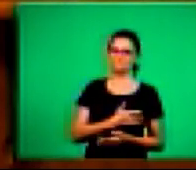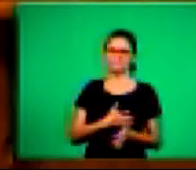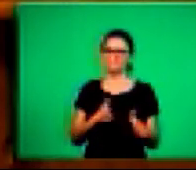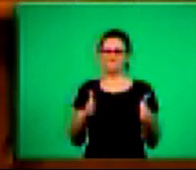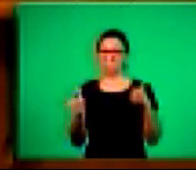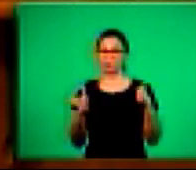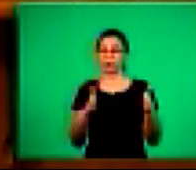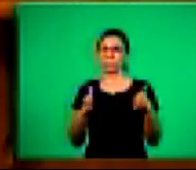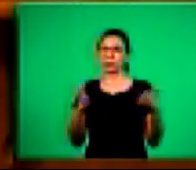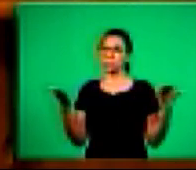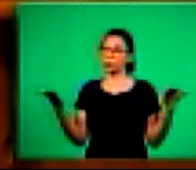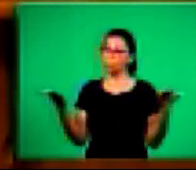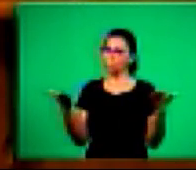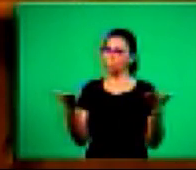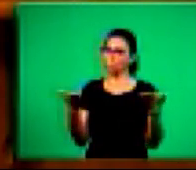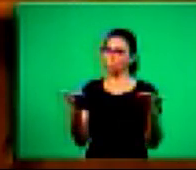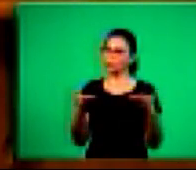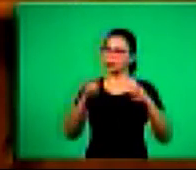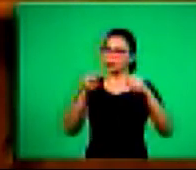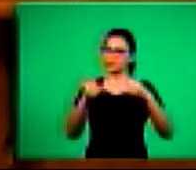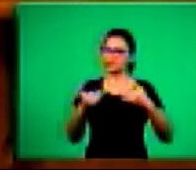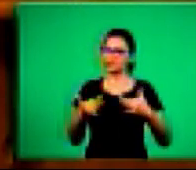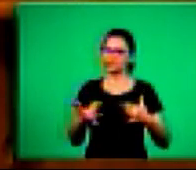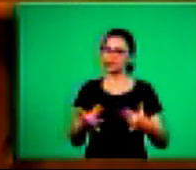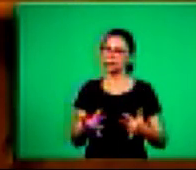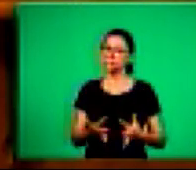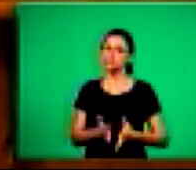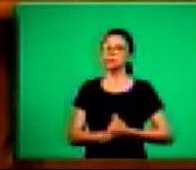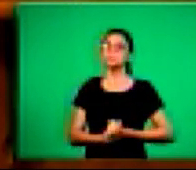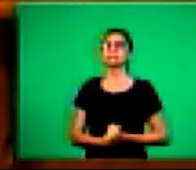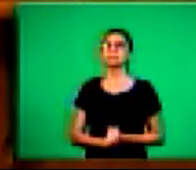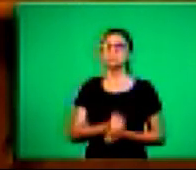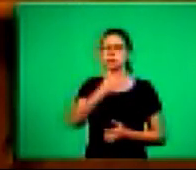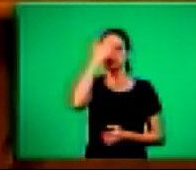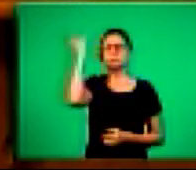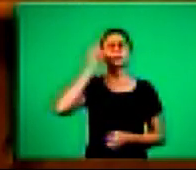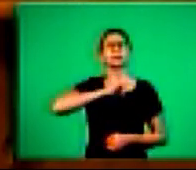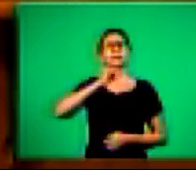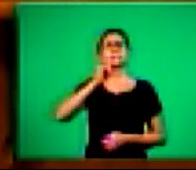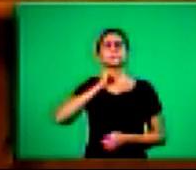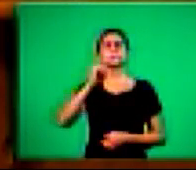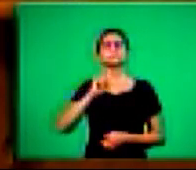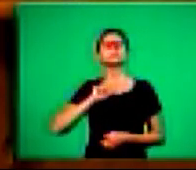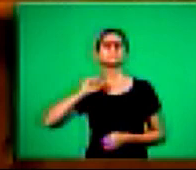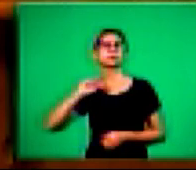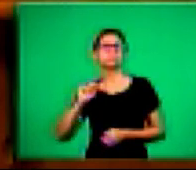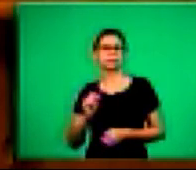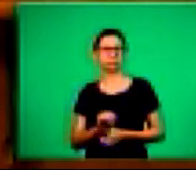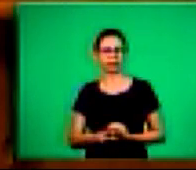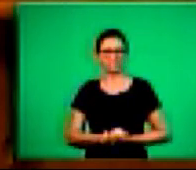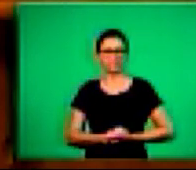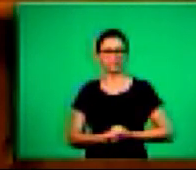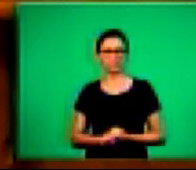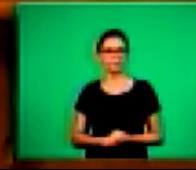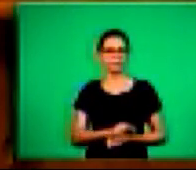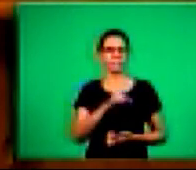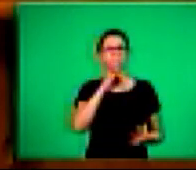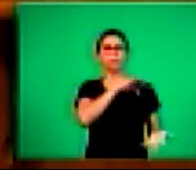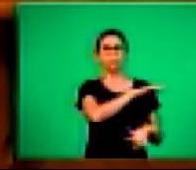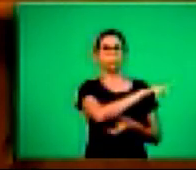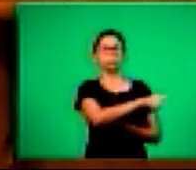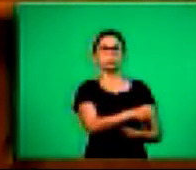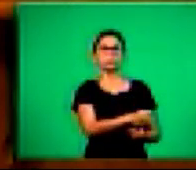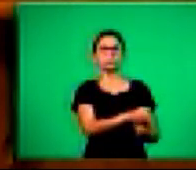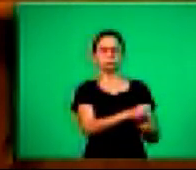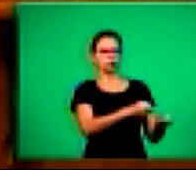allí nadie está viendo nosotros estamos diciendo para todo mundo todo el mundo ya sabe que hay una nube negra que dominó el mundo